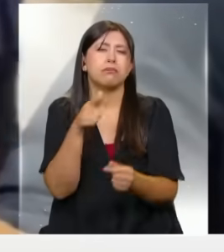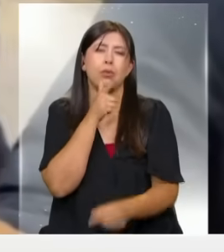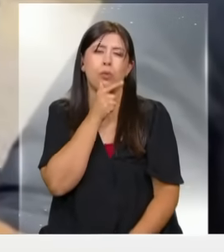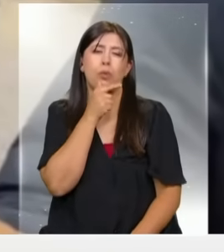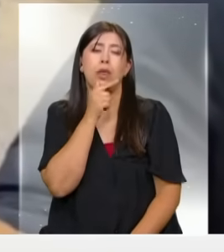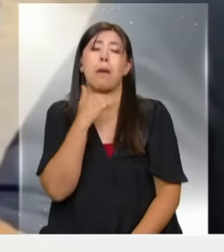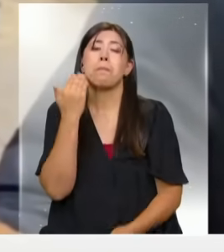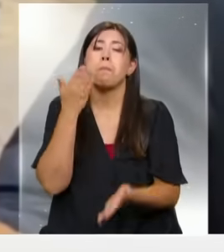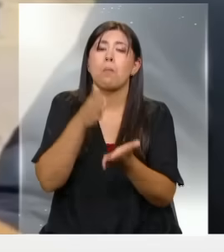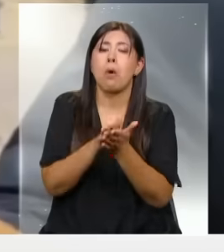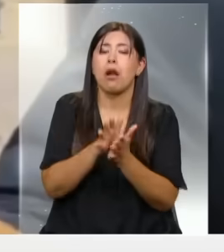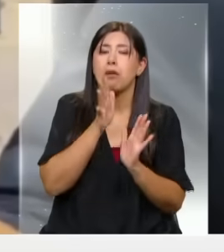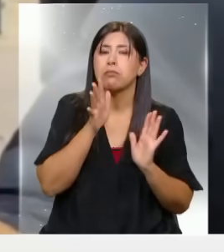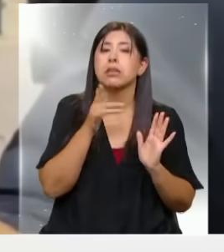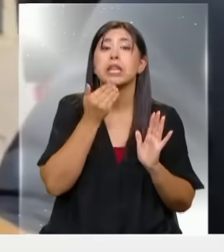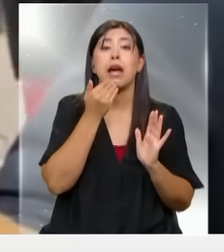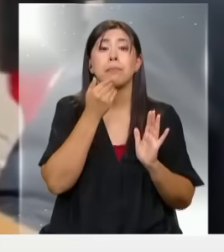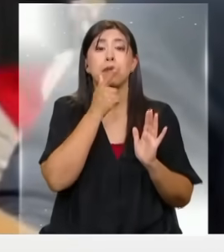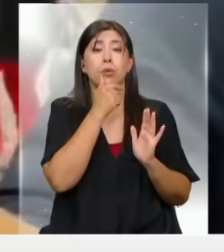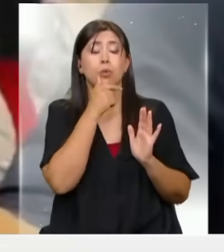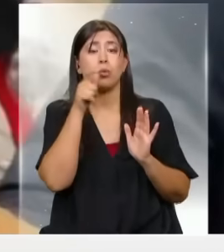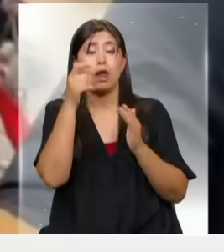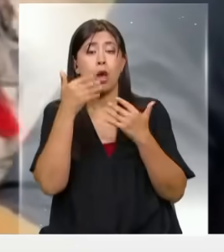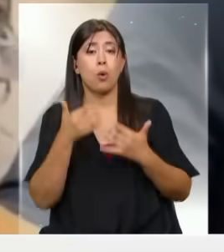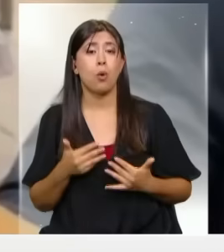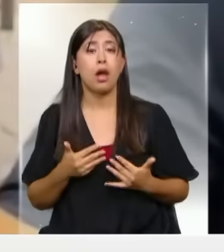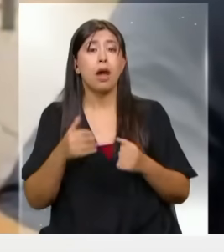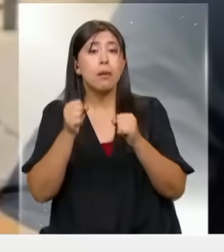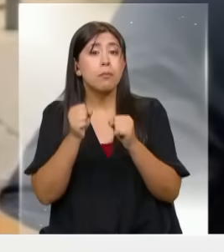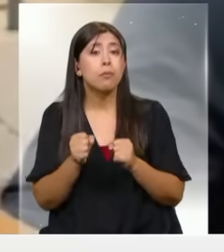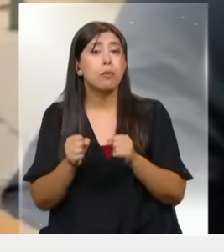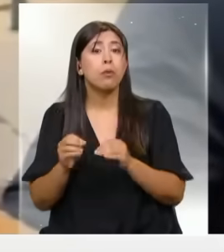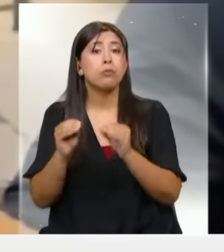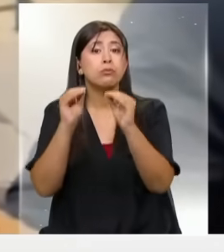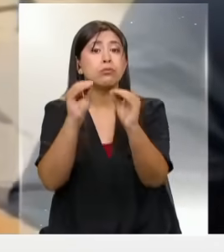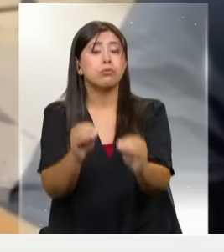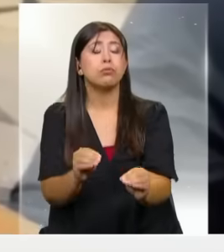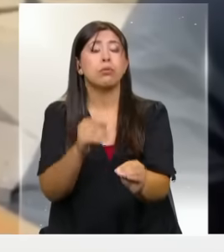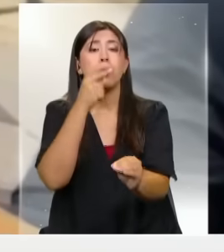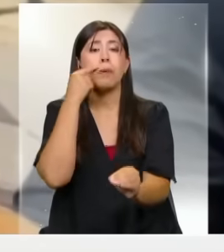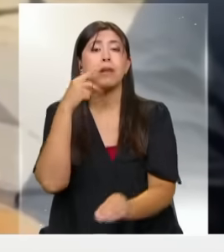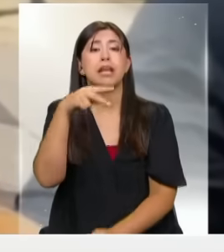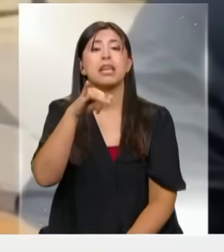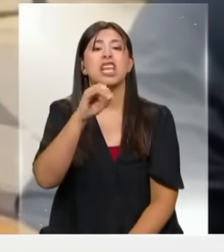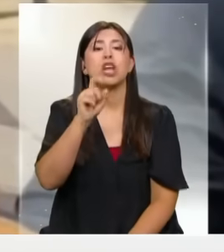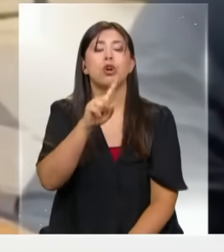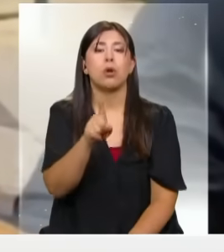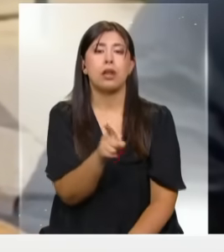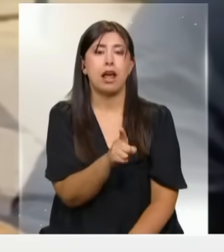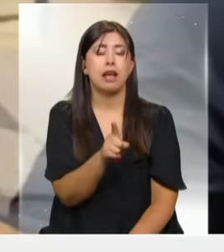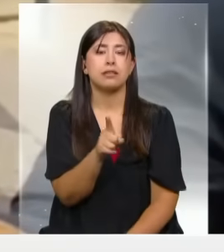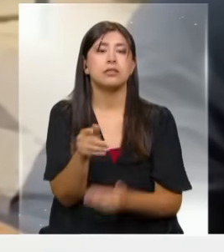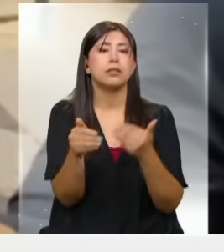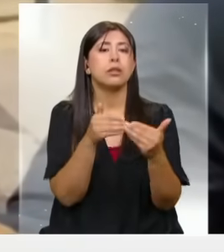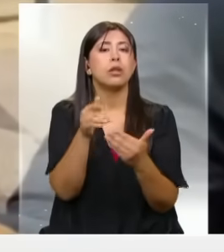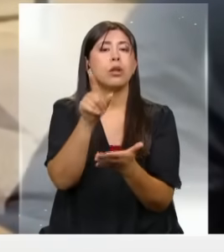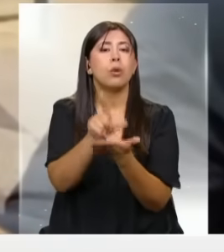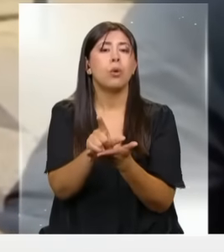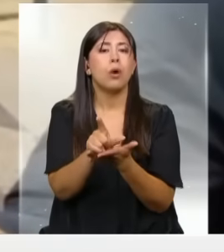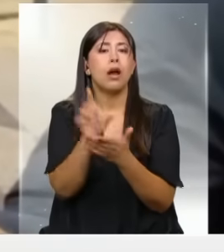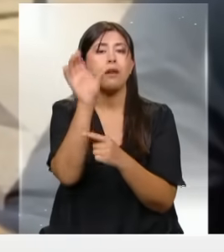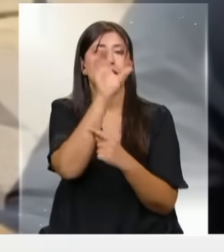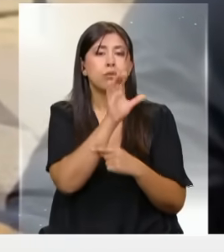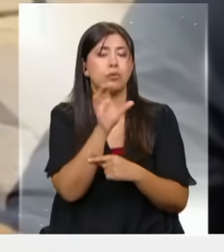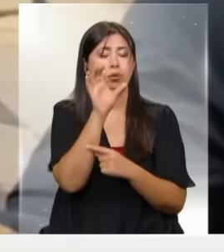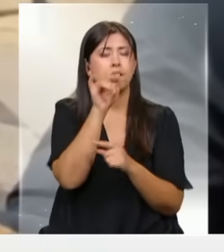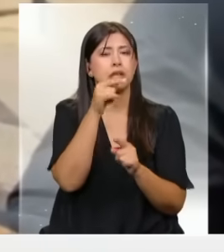también instaurar la duda de que el cuerpo pudo ser depositado por Nicolás Cepeda en la zona en que se buscó, lo